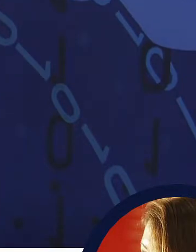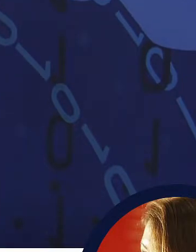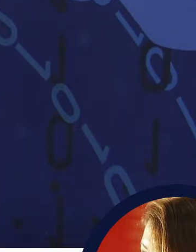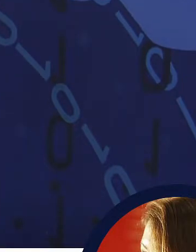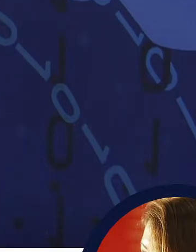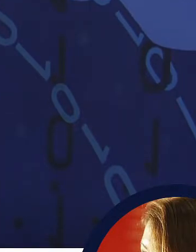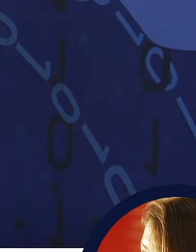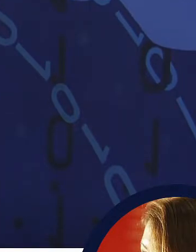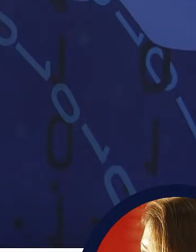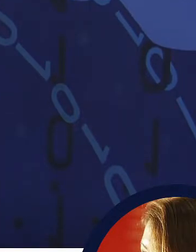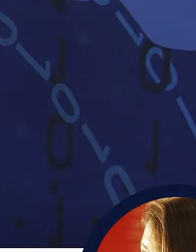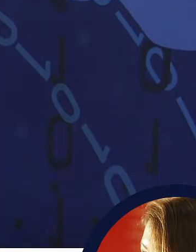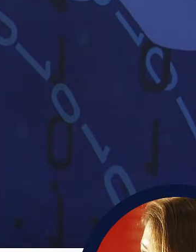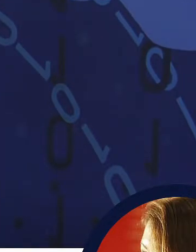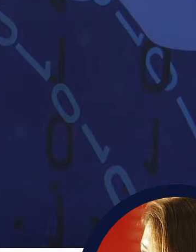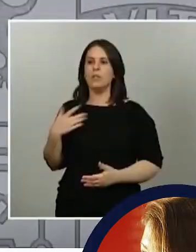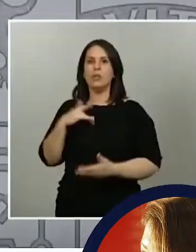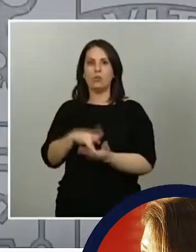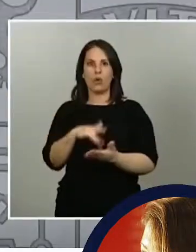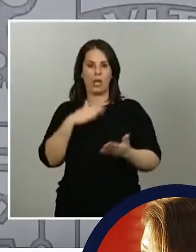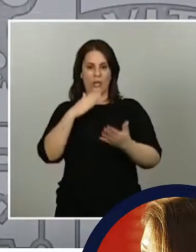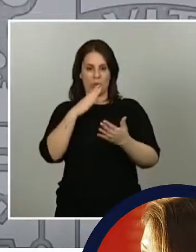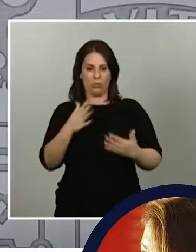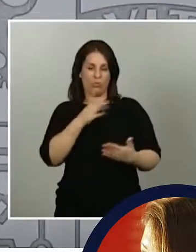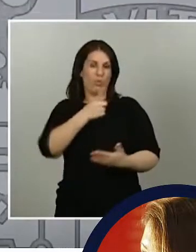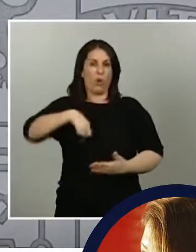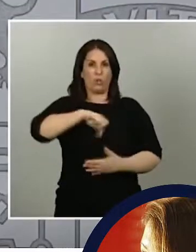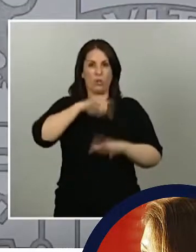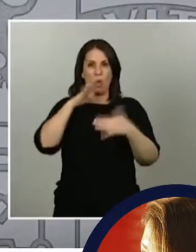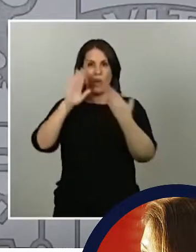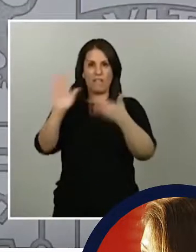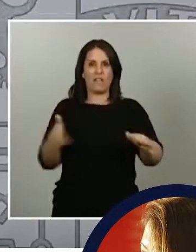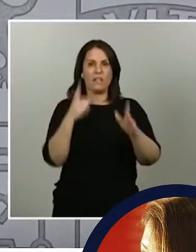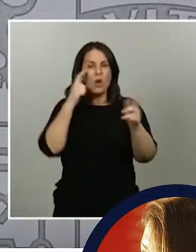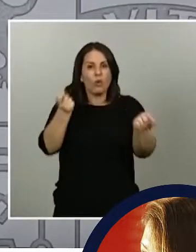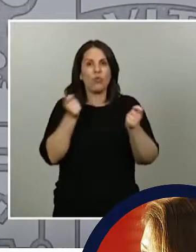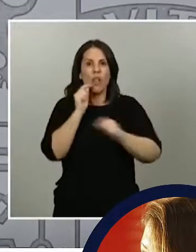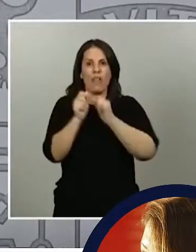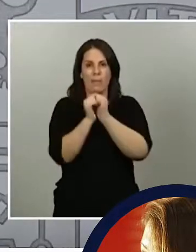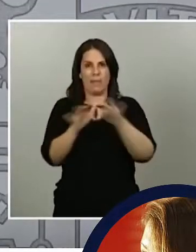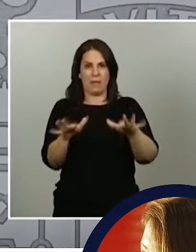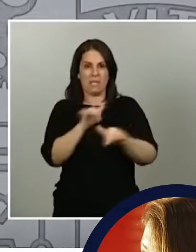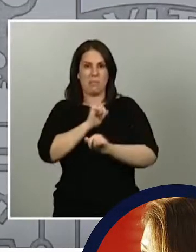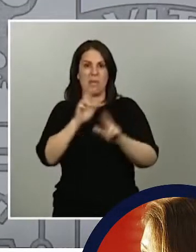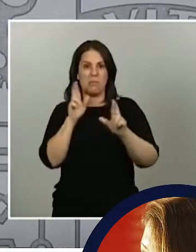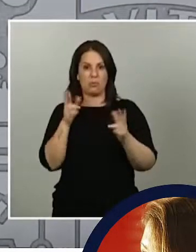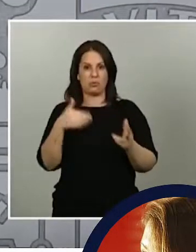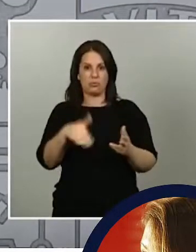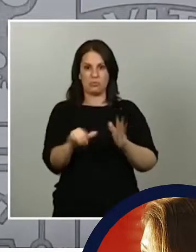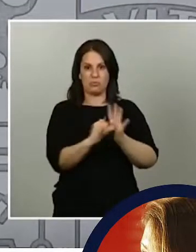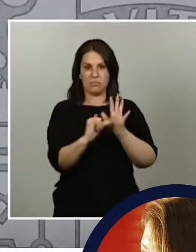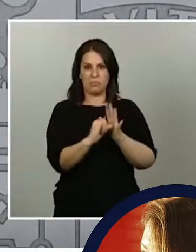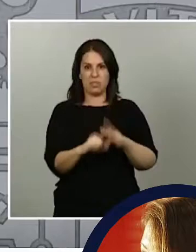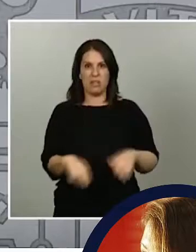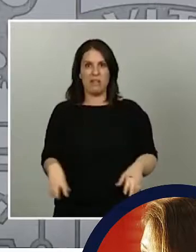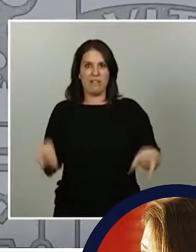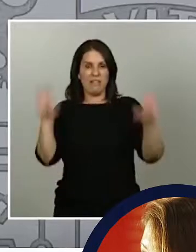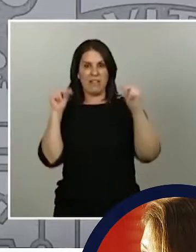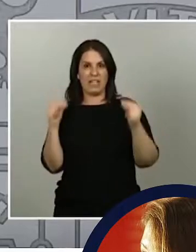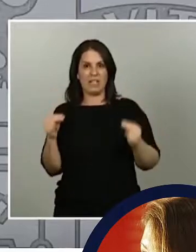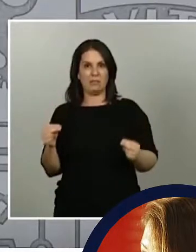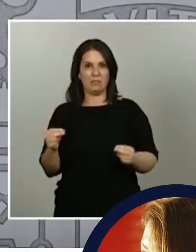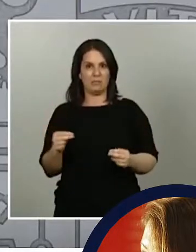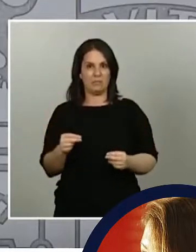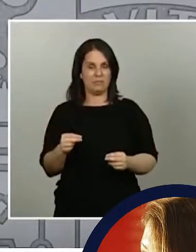España? Pues en España ocurre lo mismo que está pasando, pues, incluso en México y en gran parte del mundo, que no se